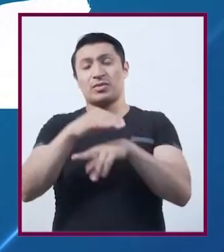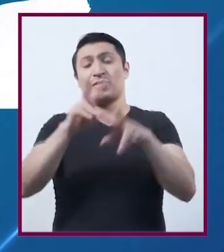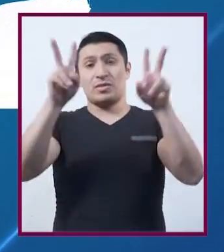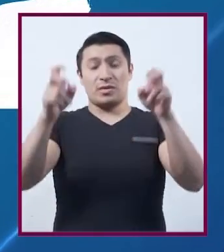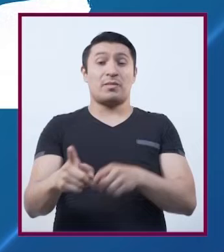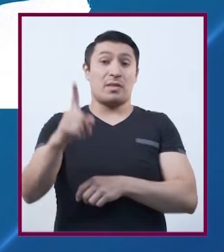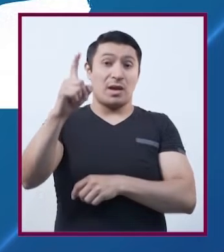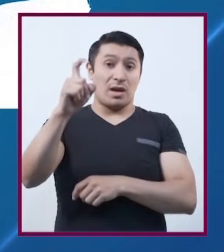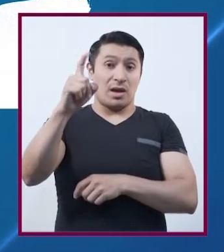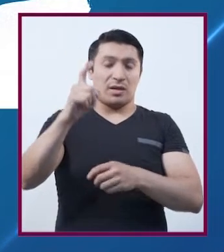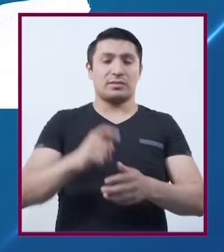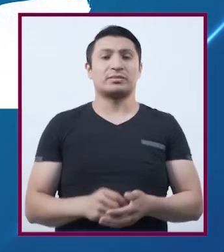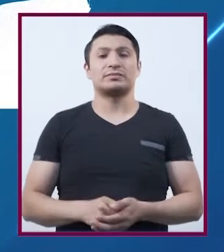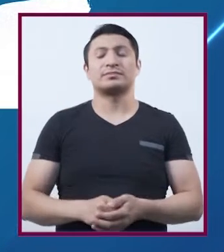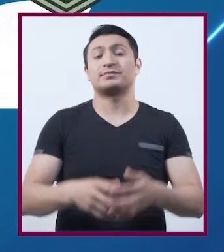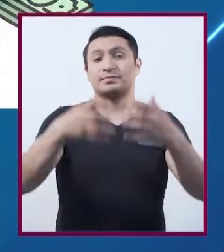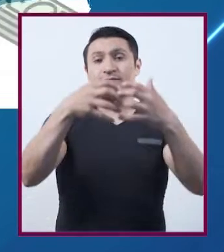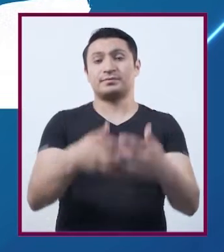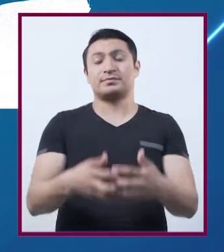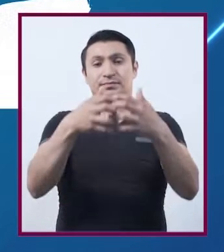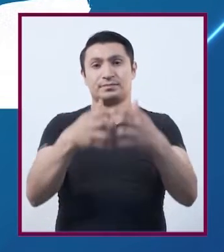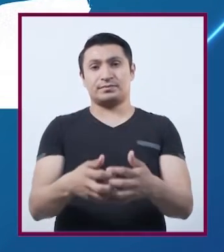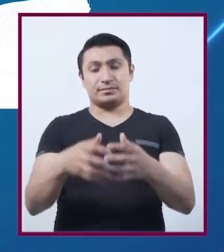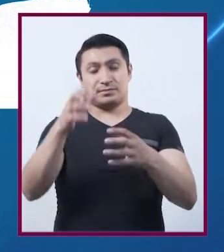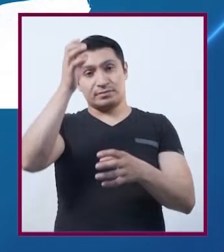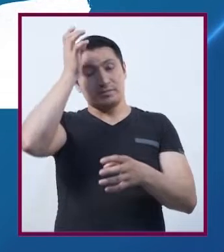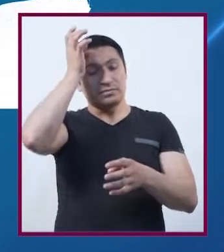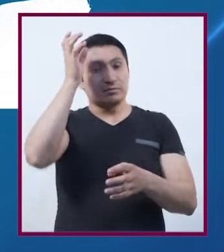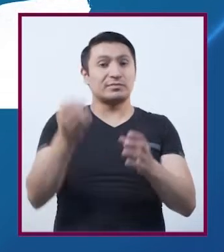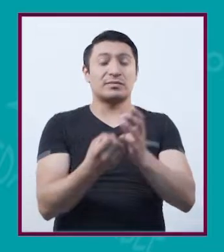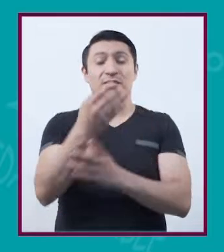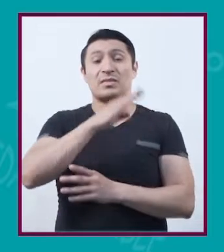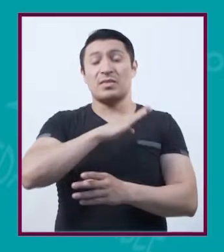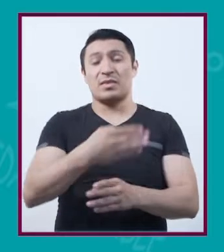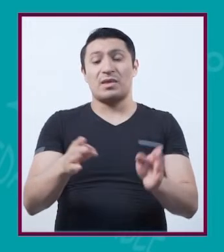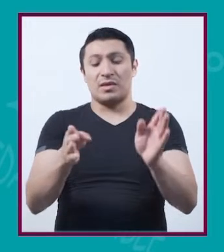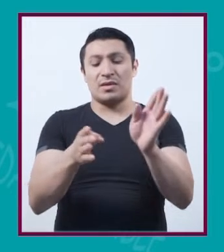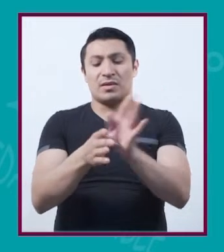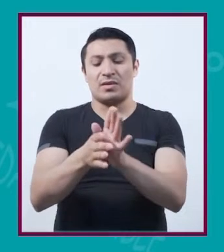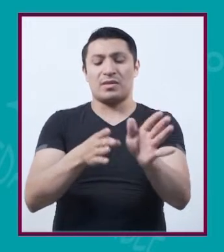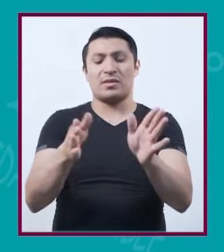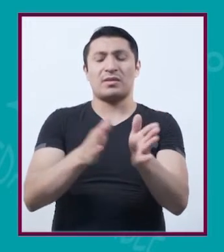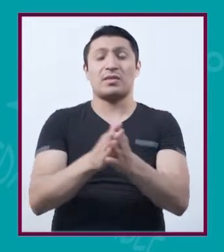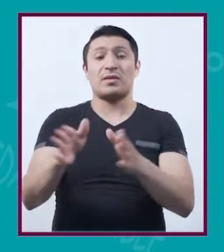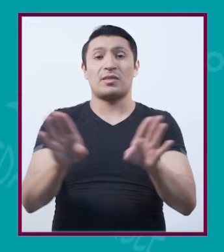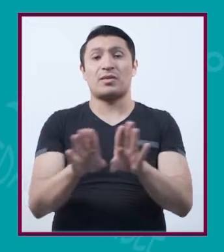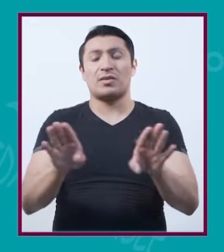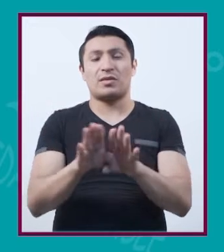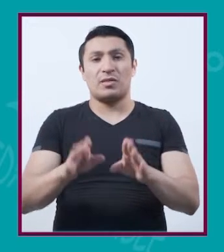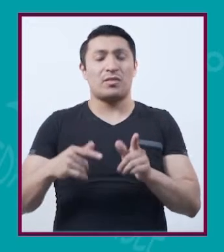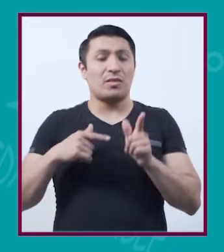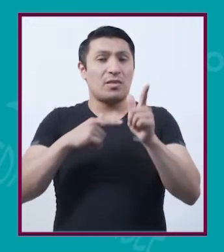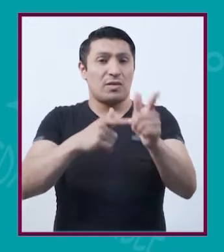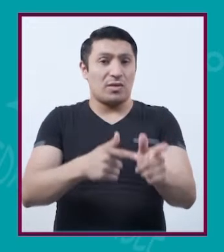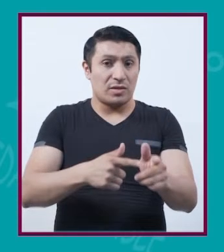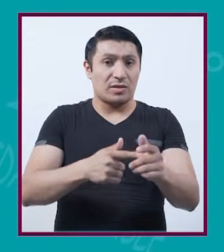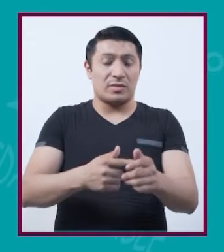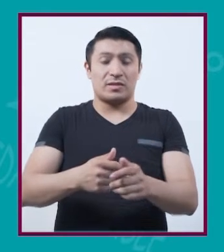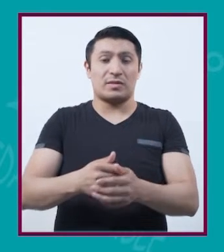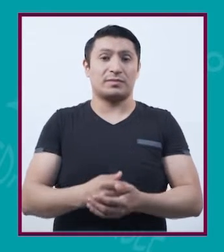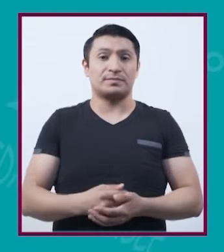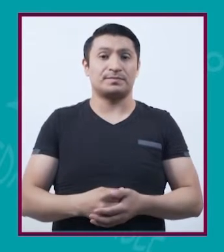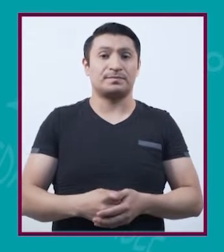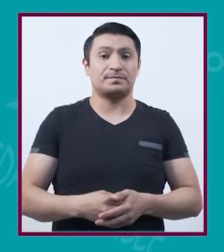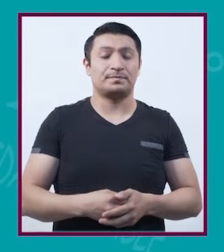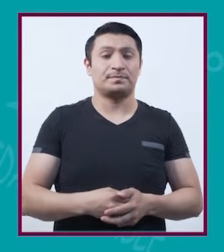cobra y administra los derechos relacionados con el vital líquido. El sistema tributario de la Nueva España era, a grandes